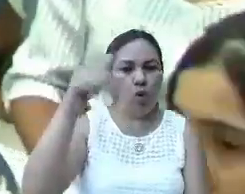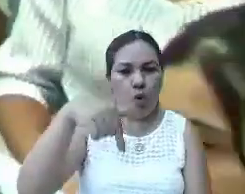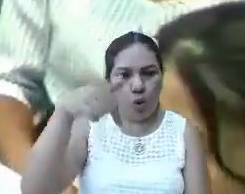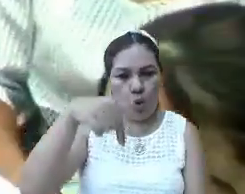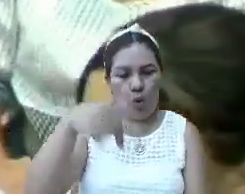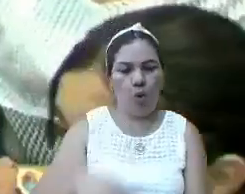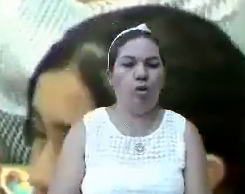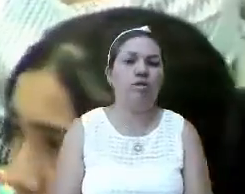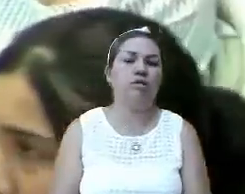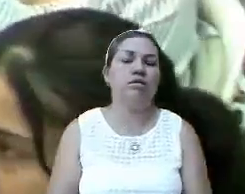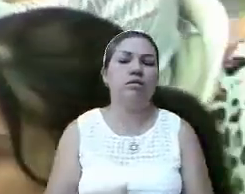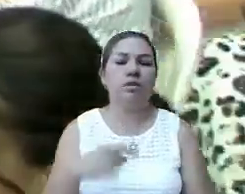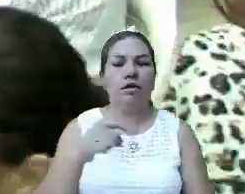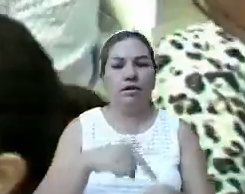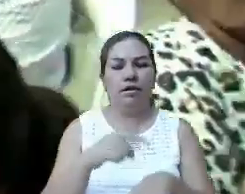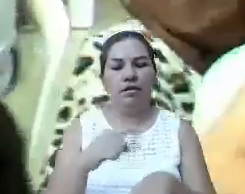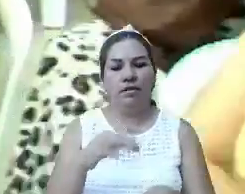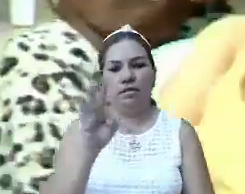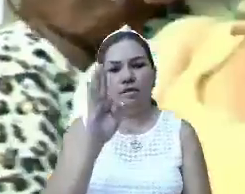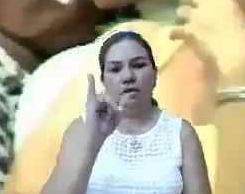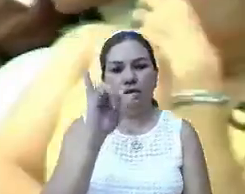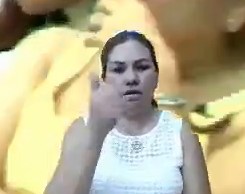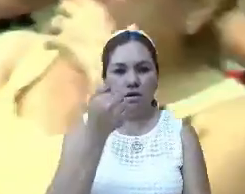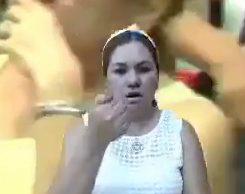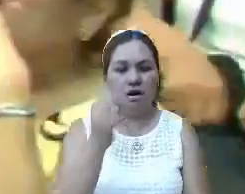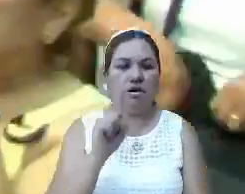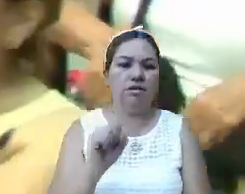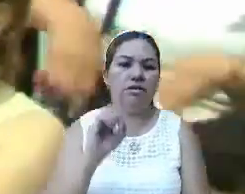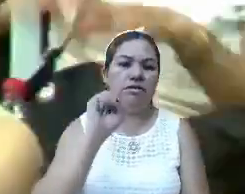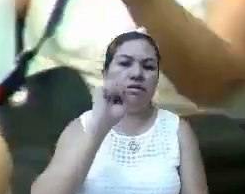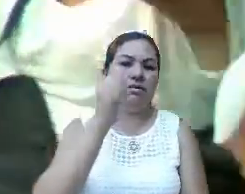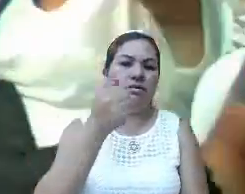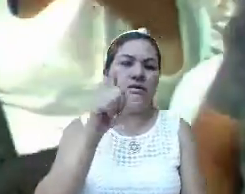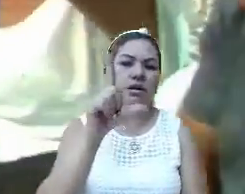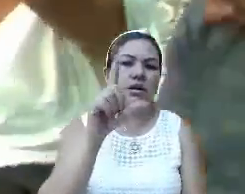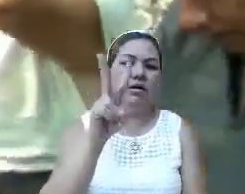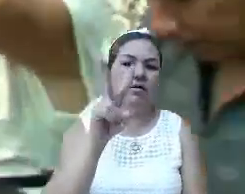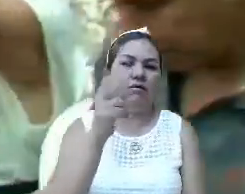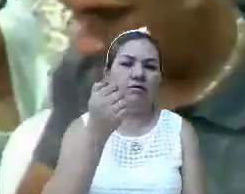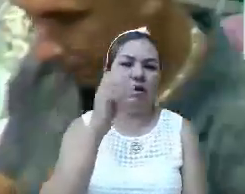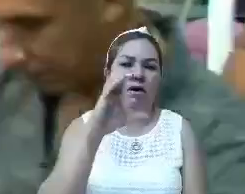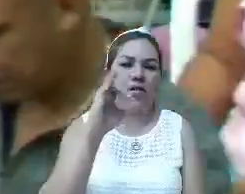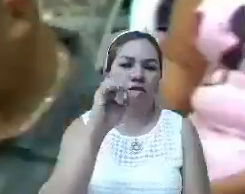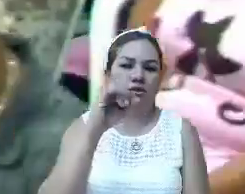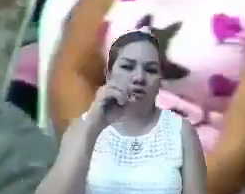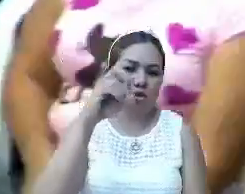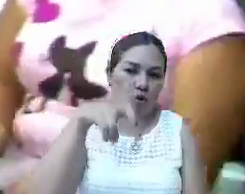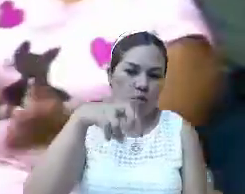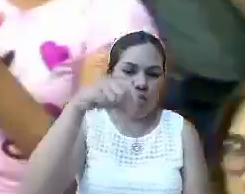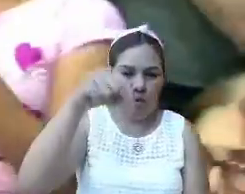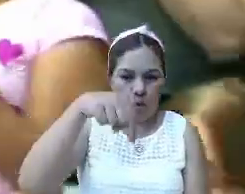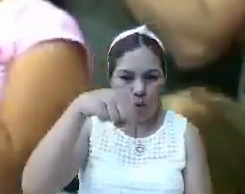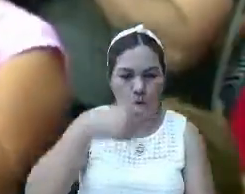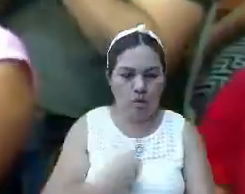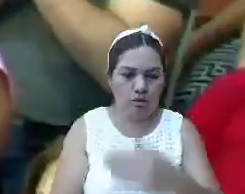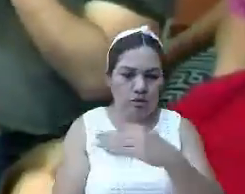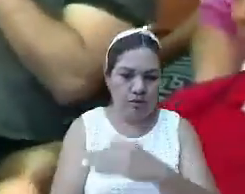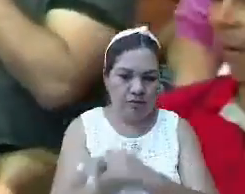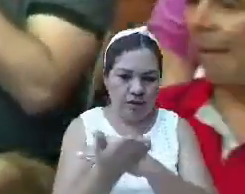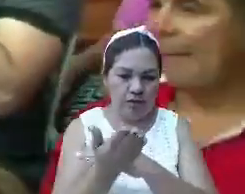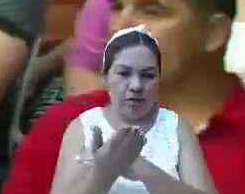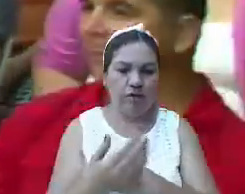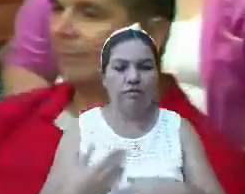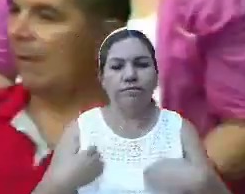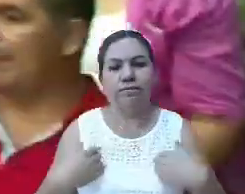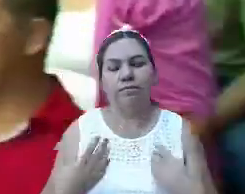salvación. Hoy tienes que decir, diga al débil, fuerte soy. Hoy tienes que levantarte,